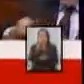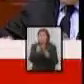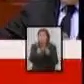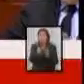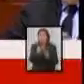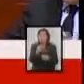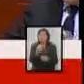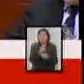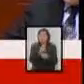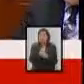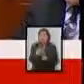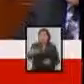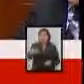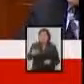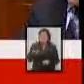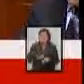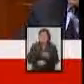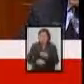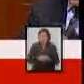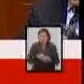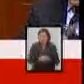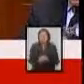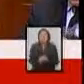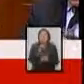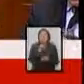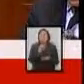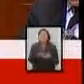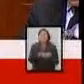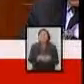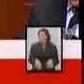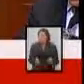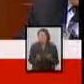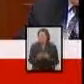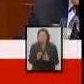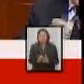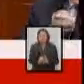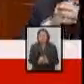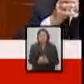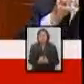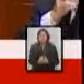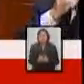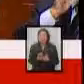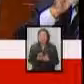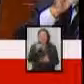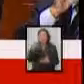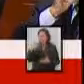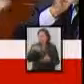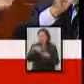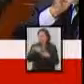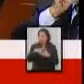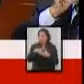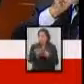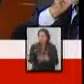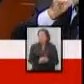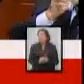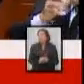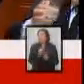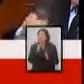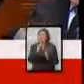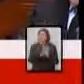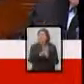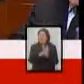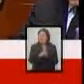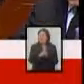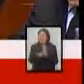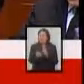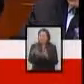gracias. Y para eso es importante, presidente, que sometamos a la segunda votación la ley del